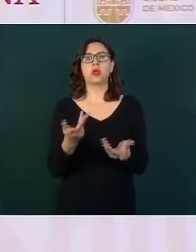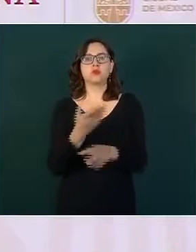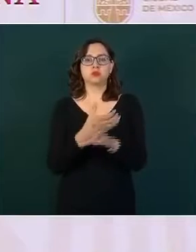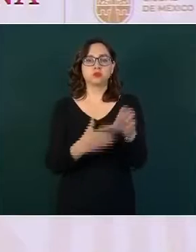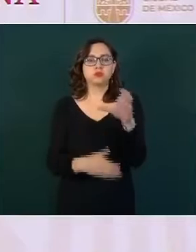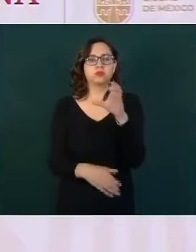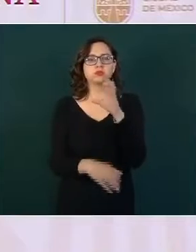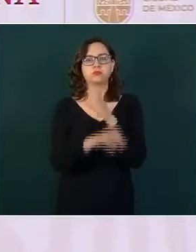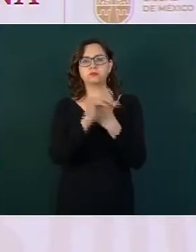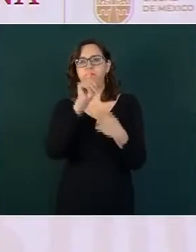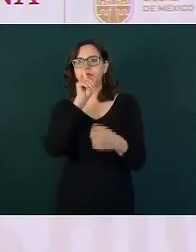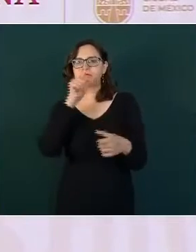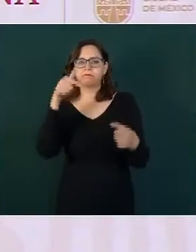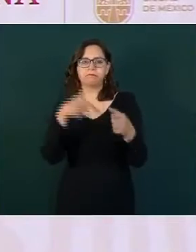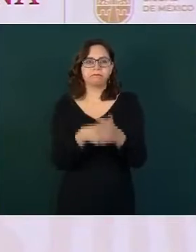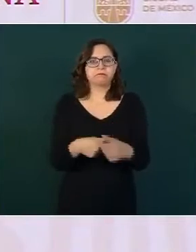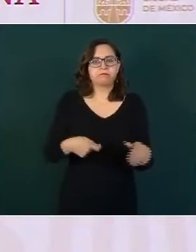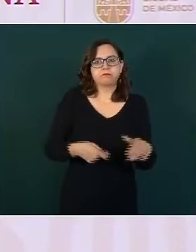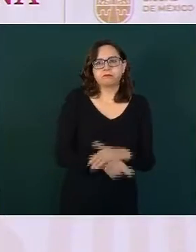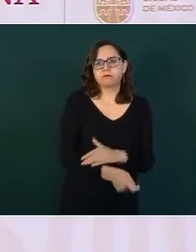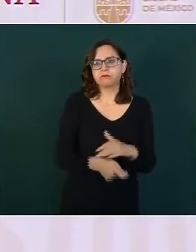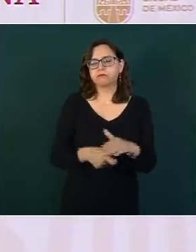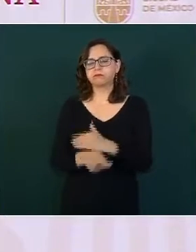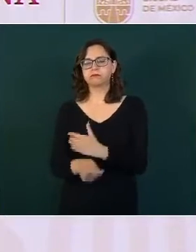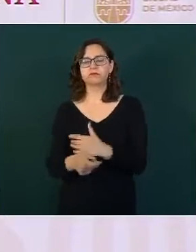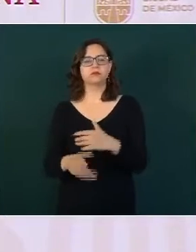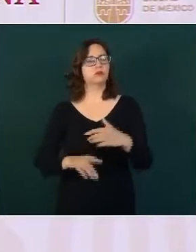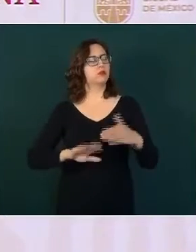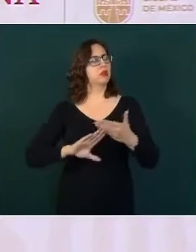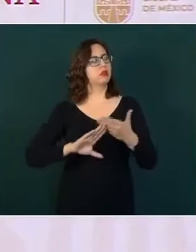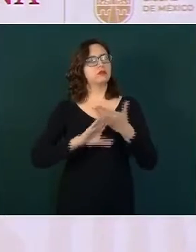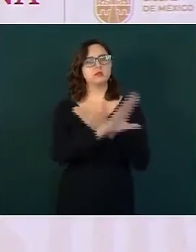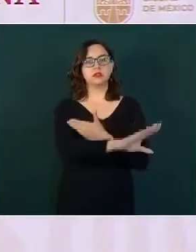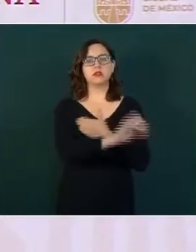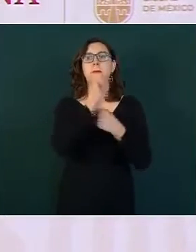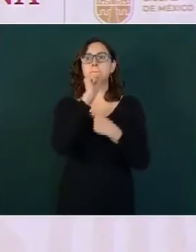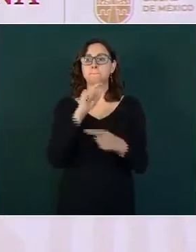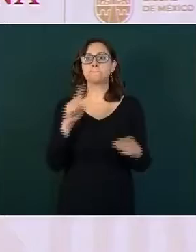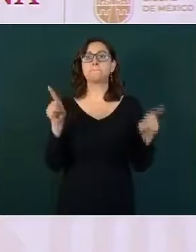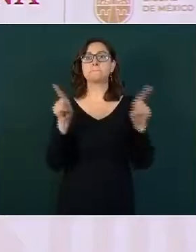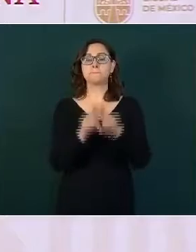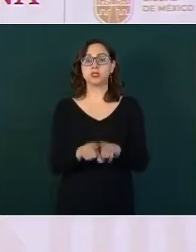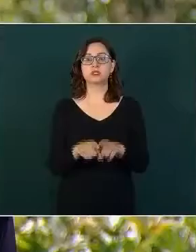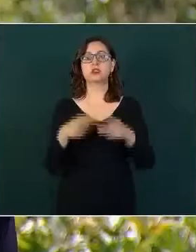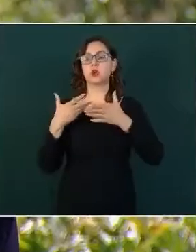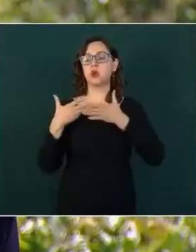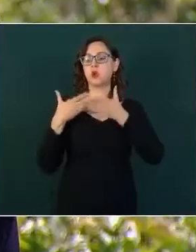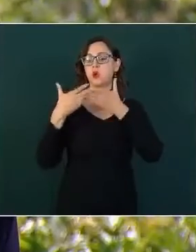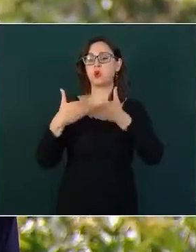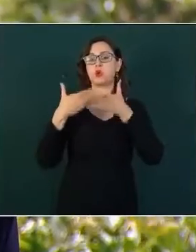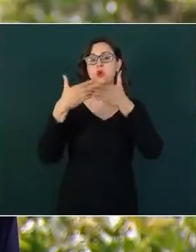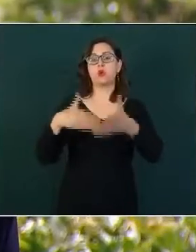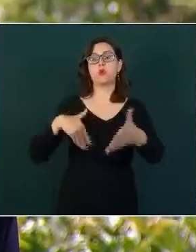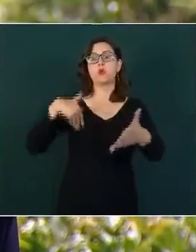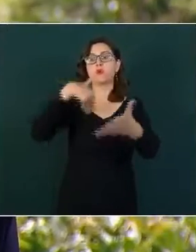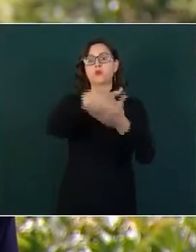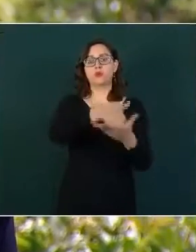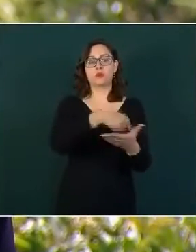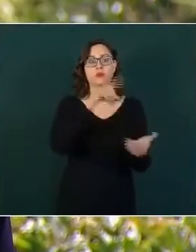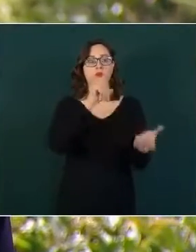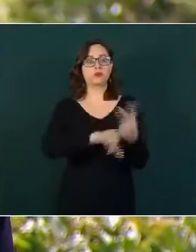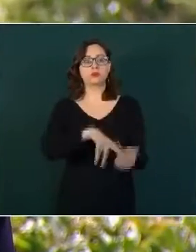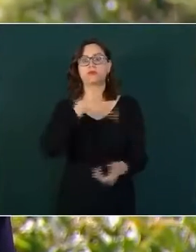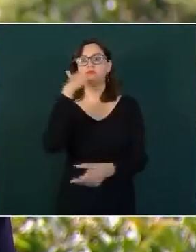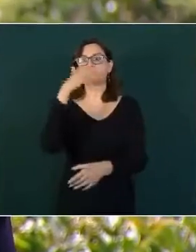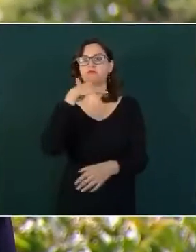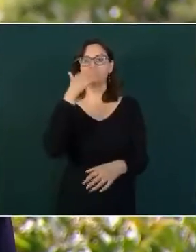se persigue la corrupción en los puertos y se